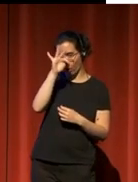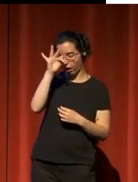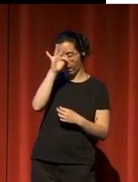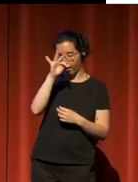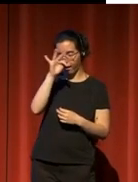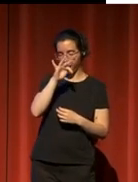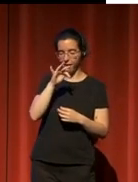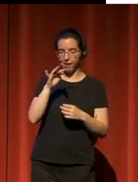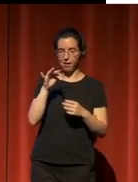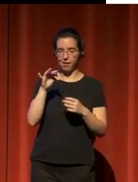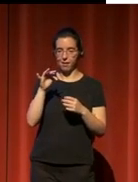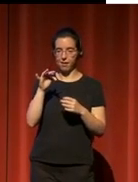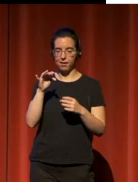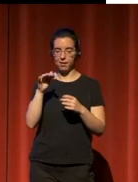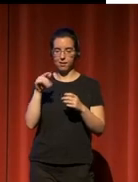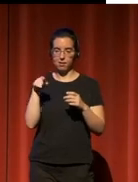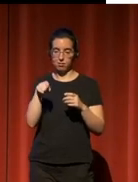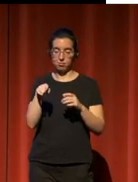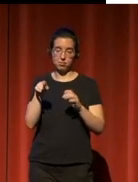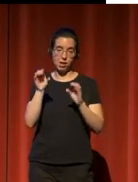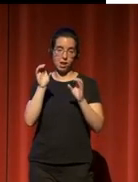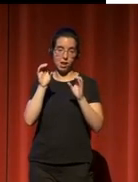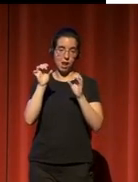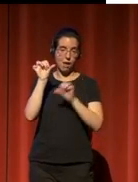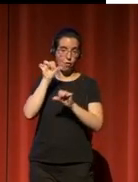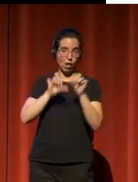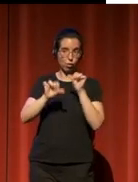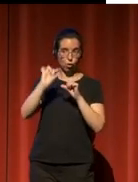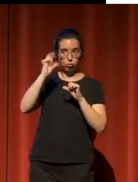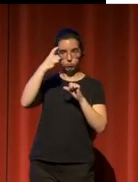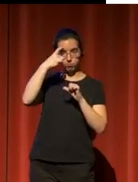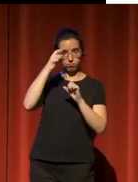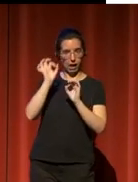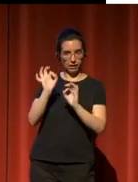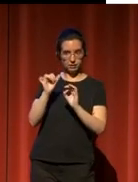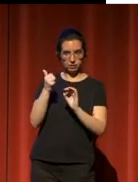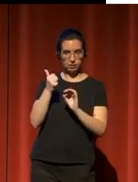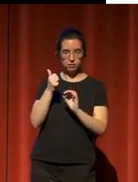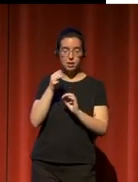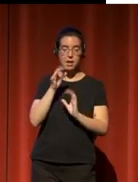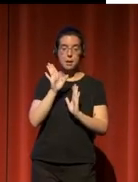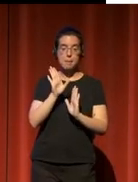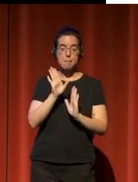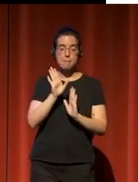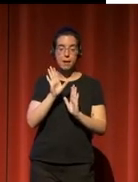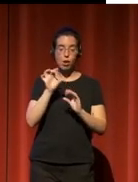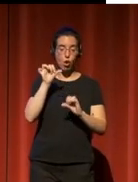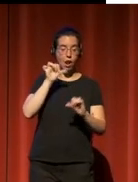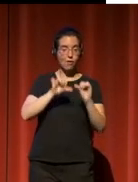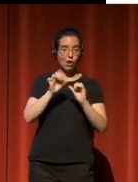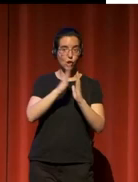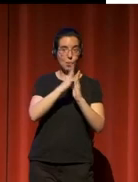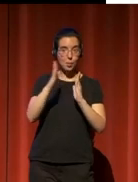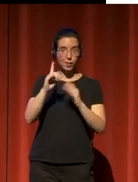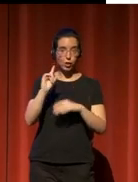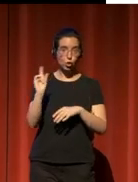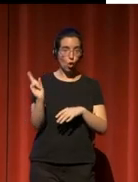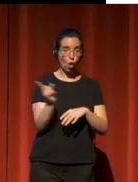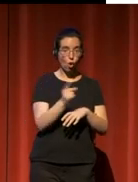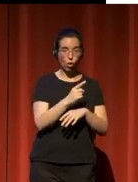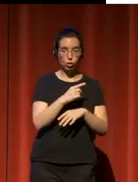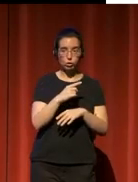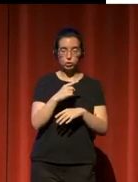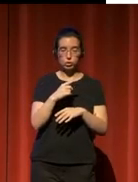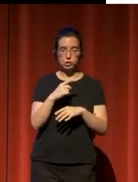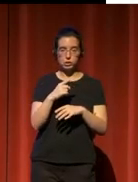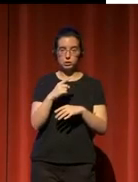percibe de esta manera luego no todos los laboratorios bibliotecarios están desarrollados